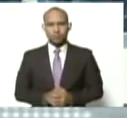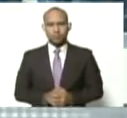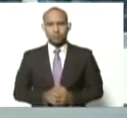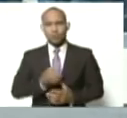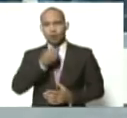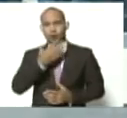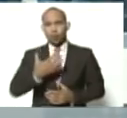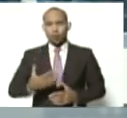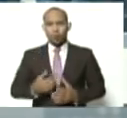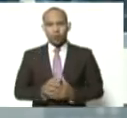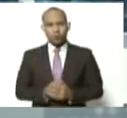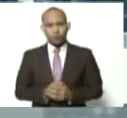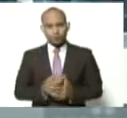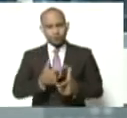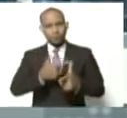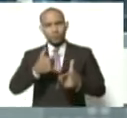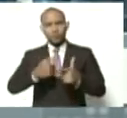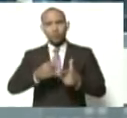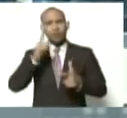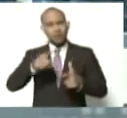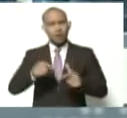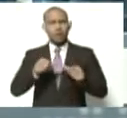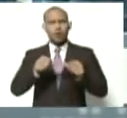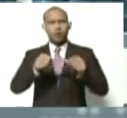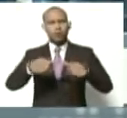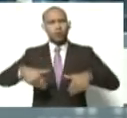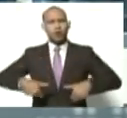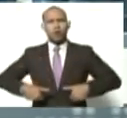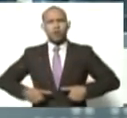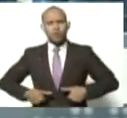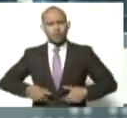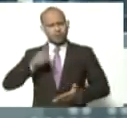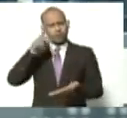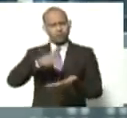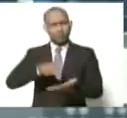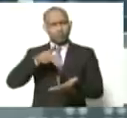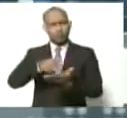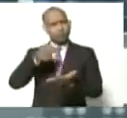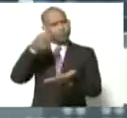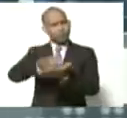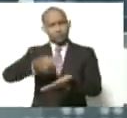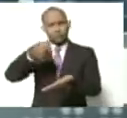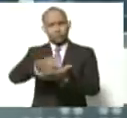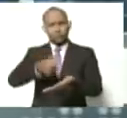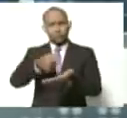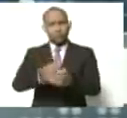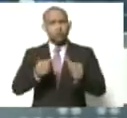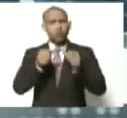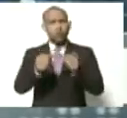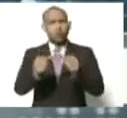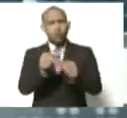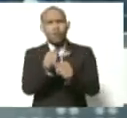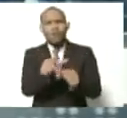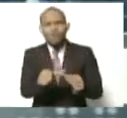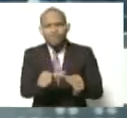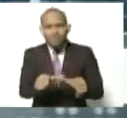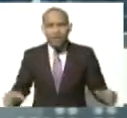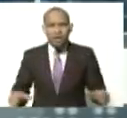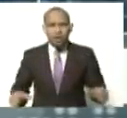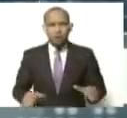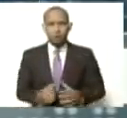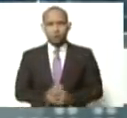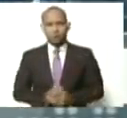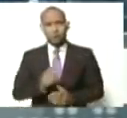Bueno, hay que hacer este esfuerzo de manera perseverante, de manera permanente, y